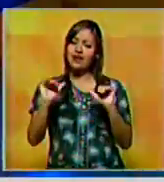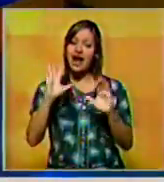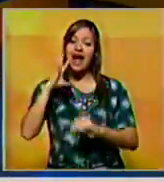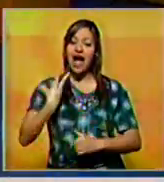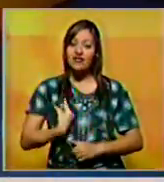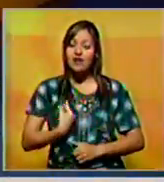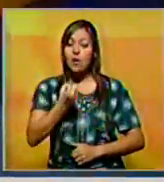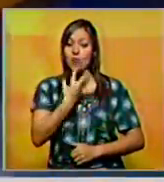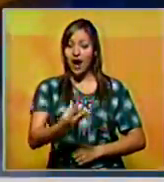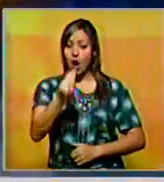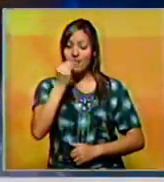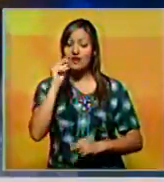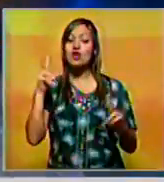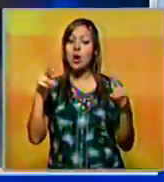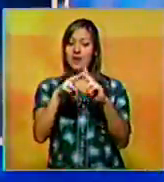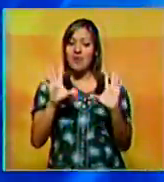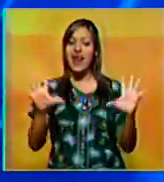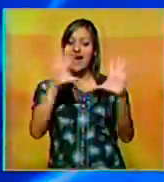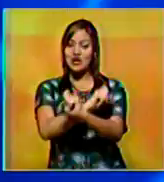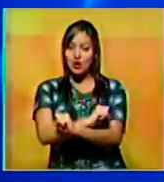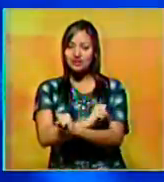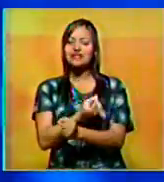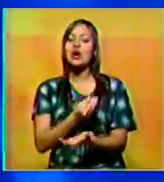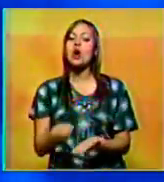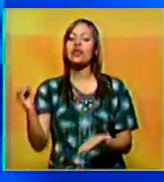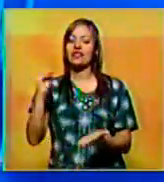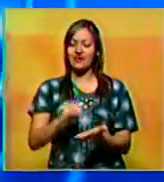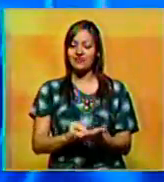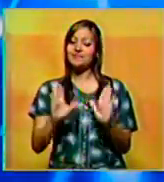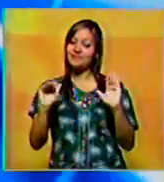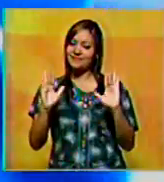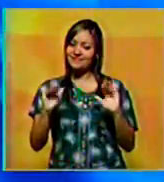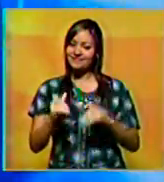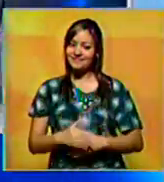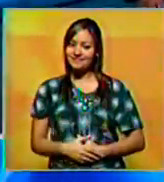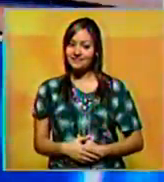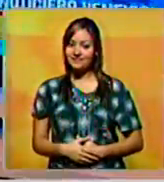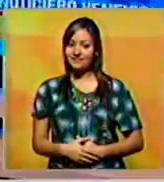Gaby Patiño. Buen apetito para todos y nos vemos nuevamente en la emisión estelar. Hasta entonces. Chao, chao.